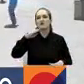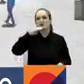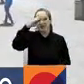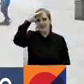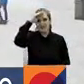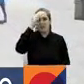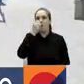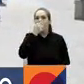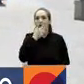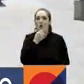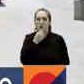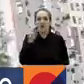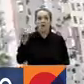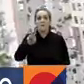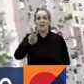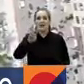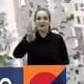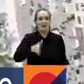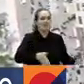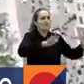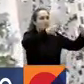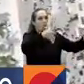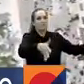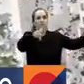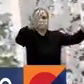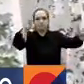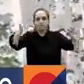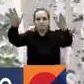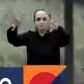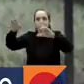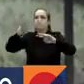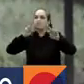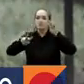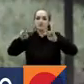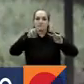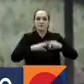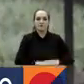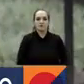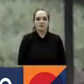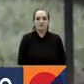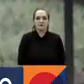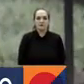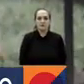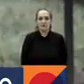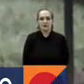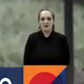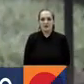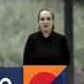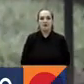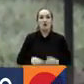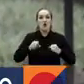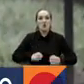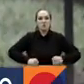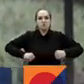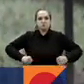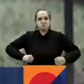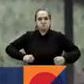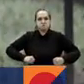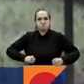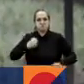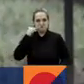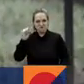en donde 23 de sus esculturas son arte al alcance de todos. La Gorda Botero, como se le